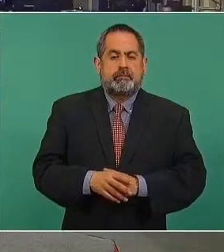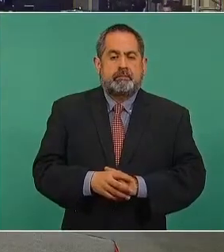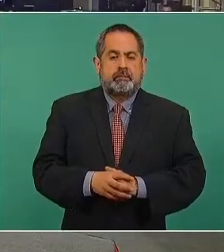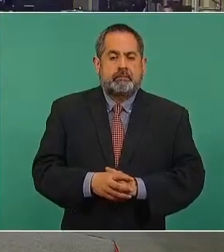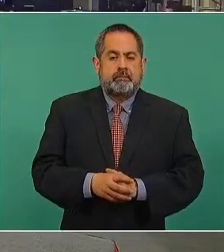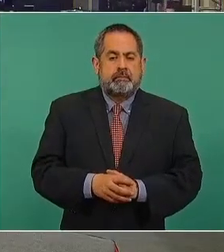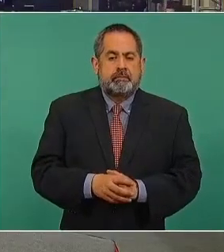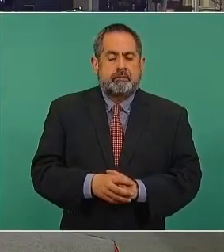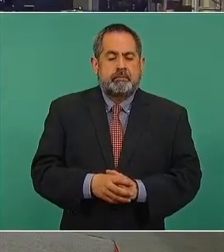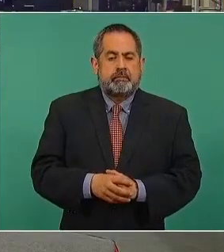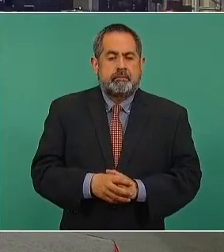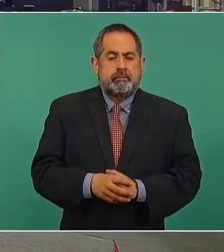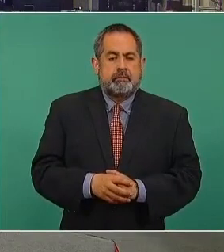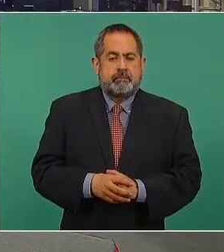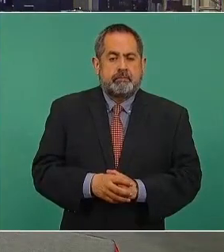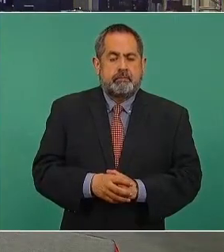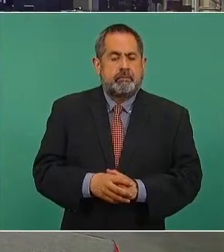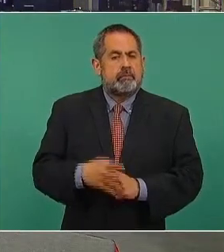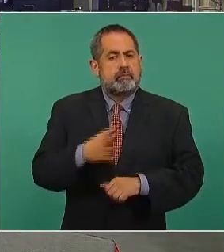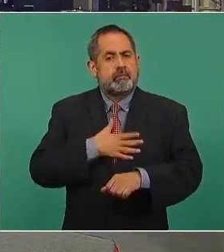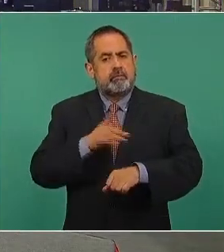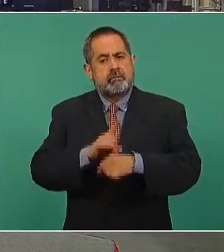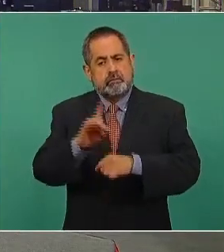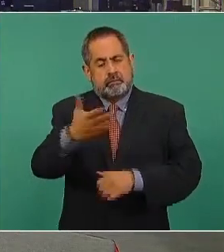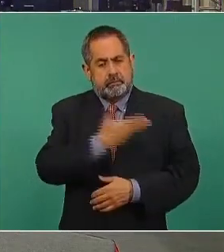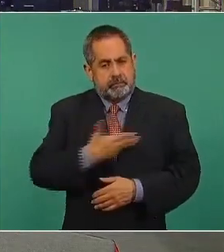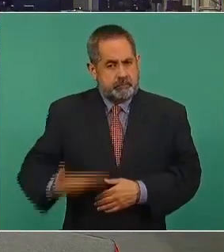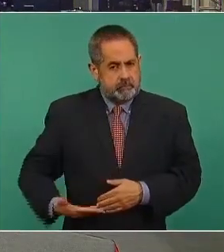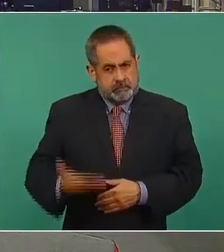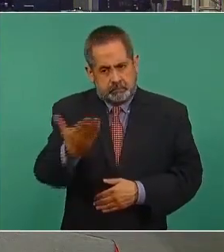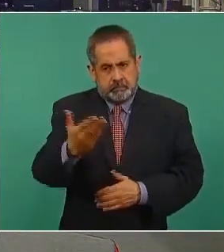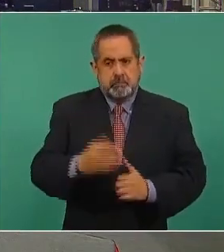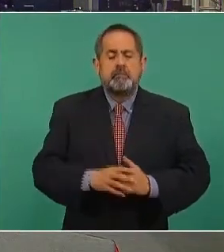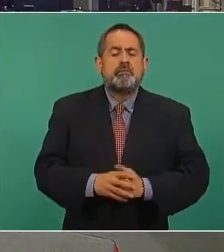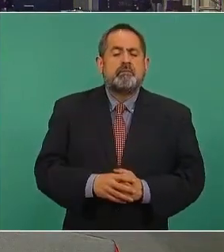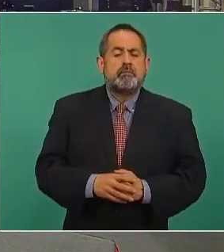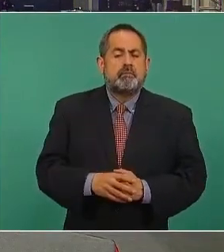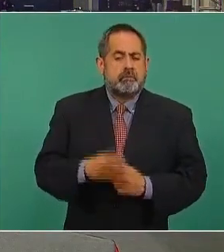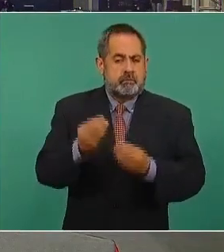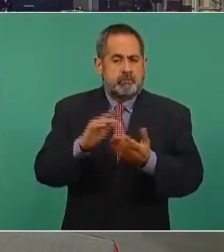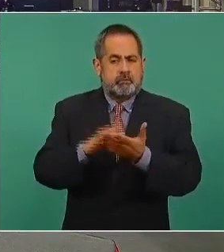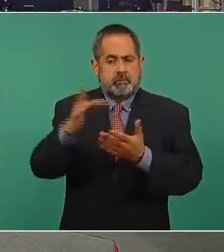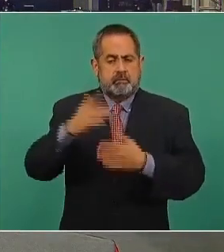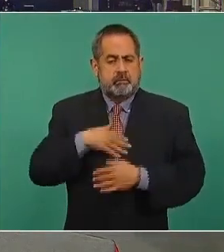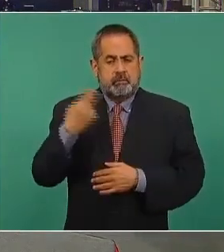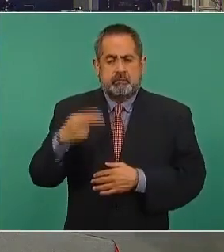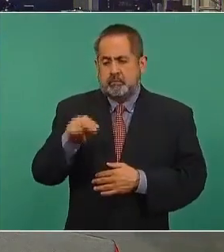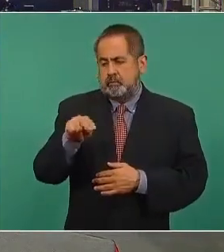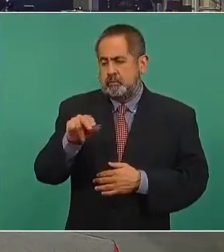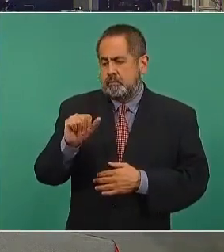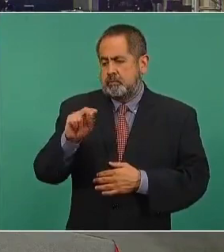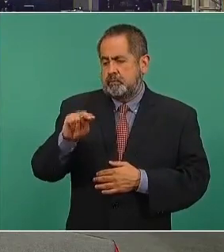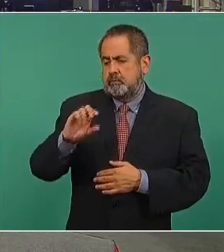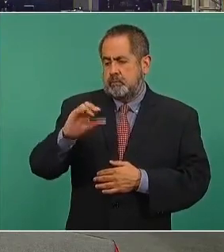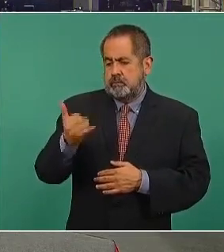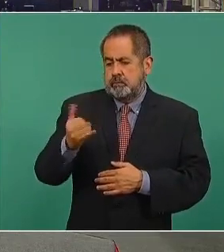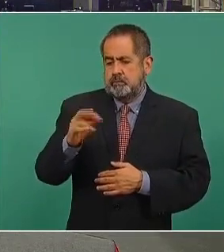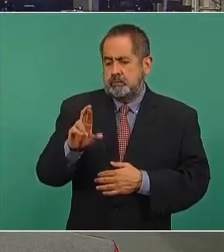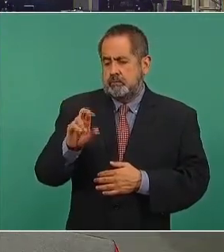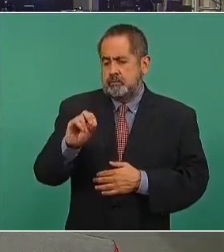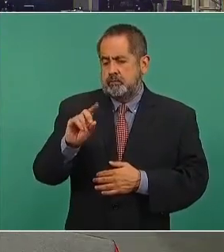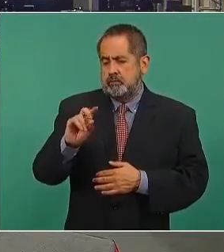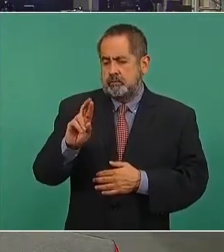Gracias. Buenos días, presidente. Muchas gracias, Nancy Rodríguez de Oro